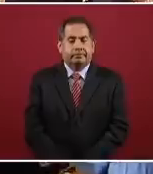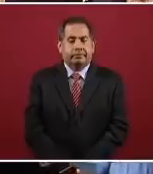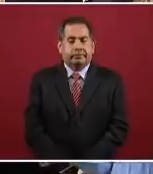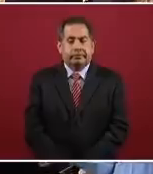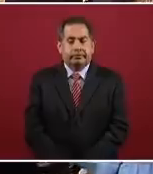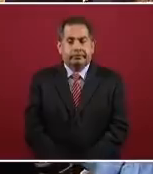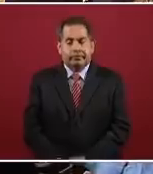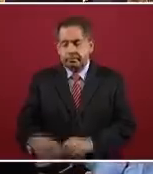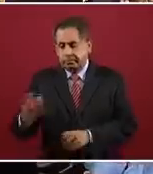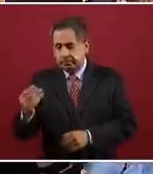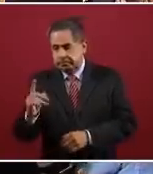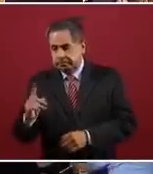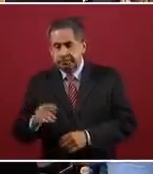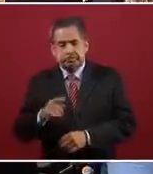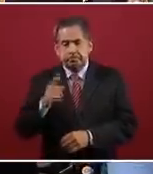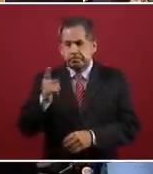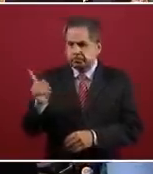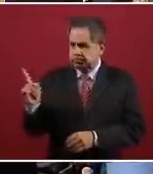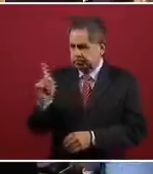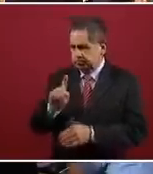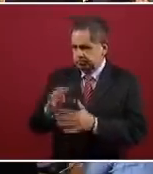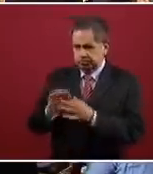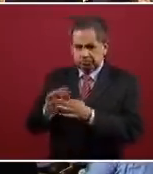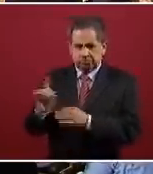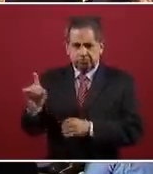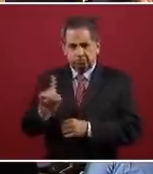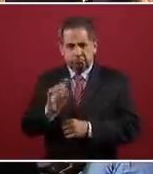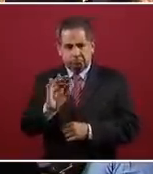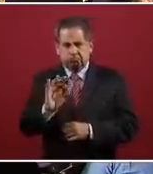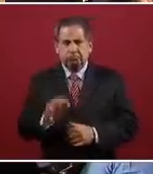Sí, eso lo puede explicar.